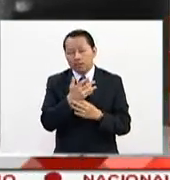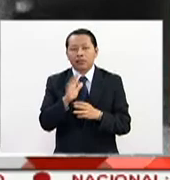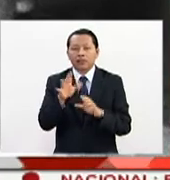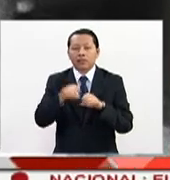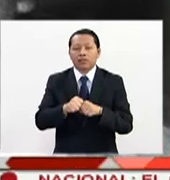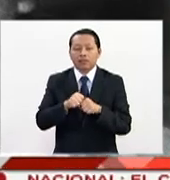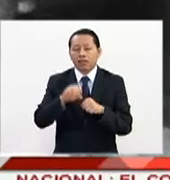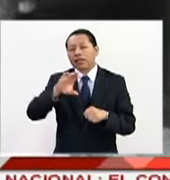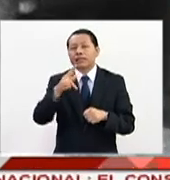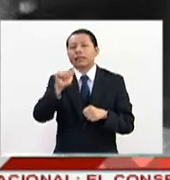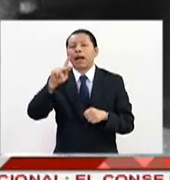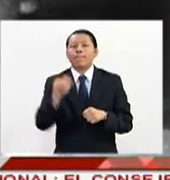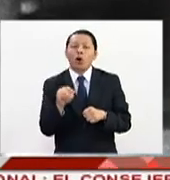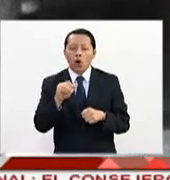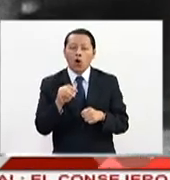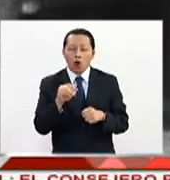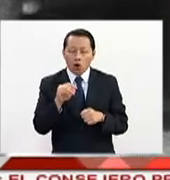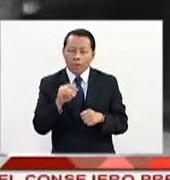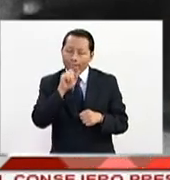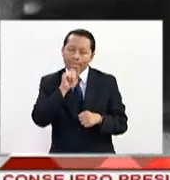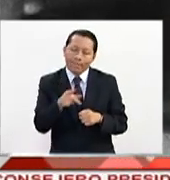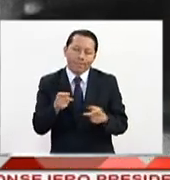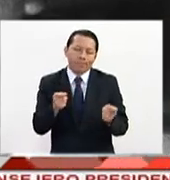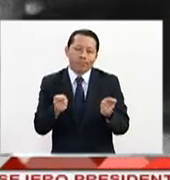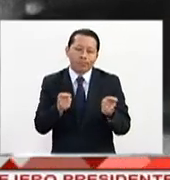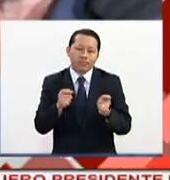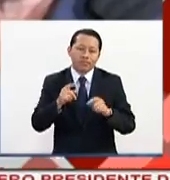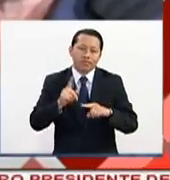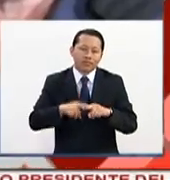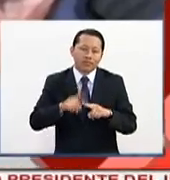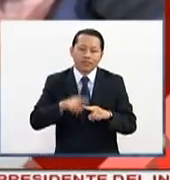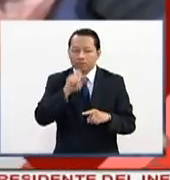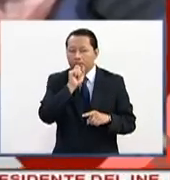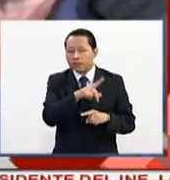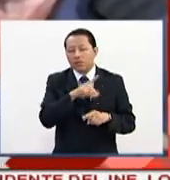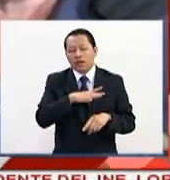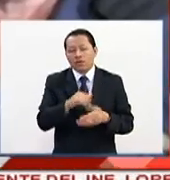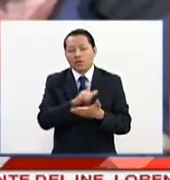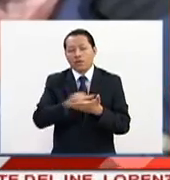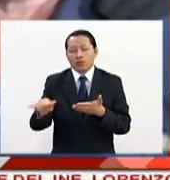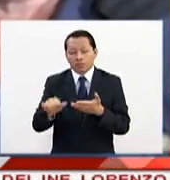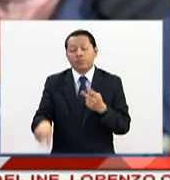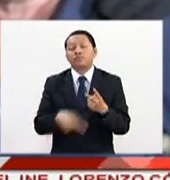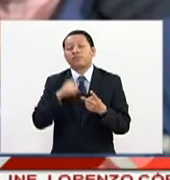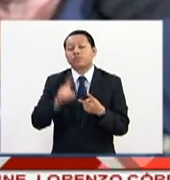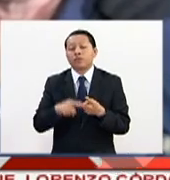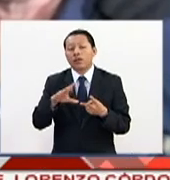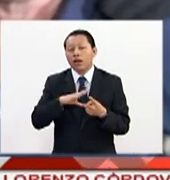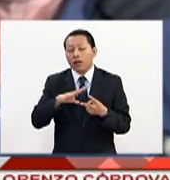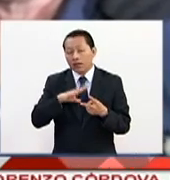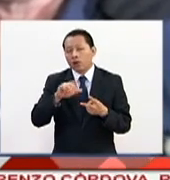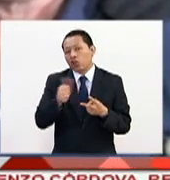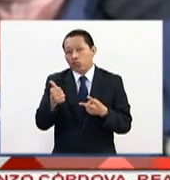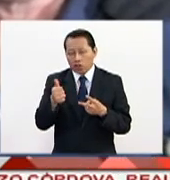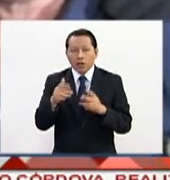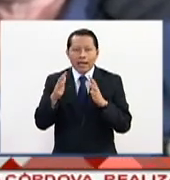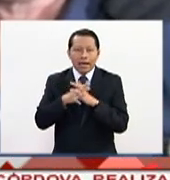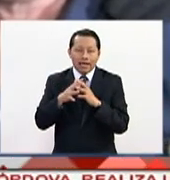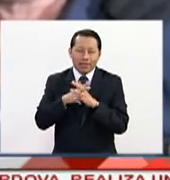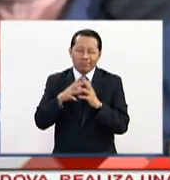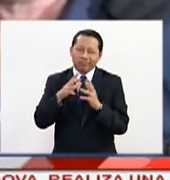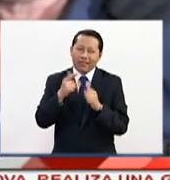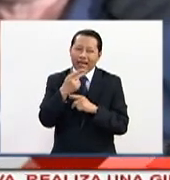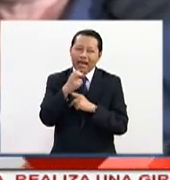detenido Joaquín El Chapo Guzmán, quien se encuentra precisamente detenido en Nueva York. Lo siguen los Guerreros Unidos, de